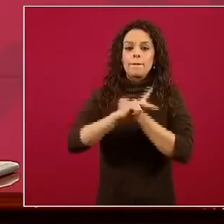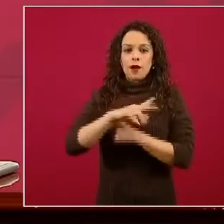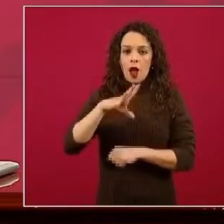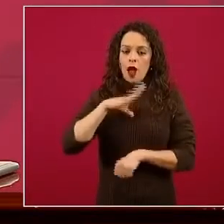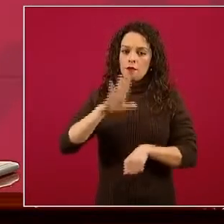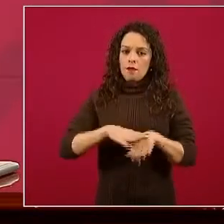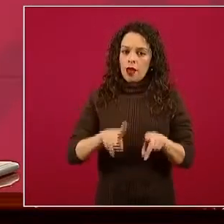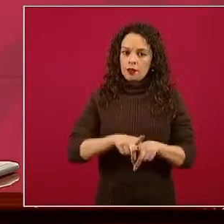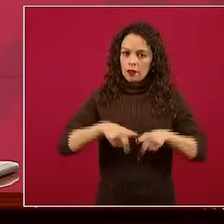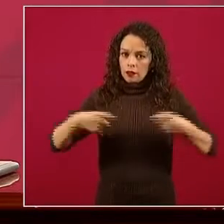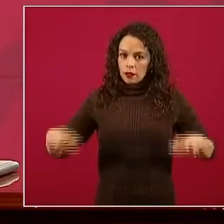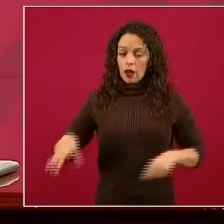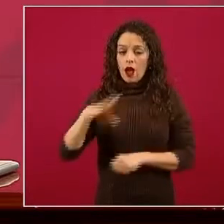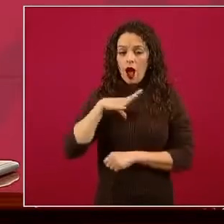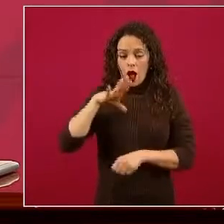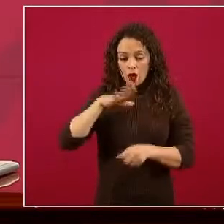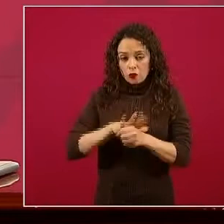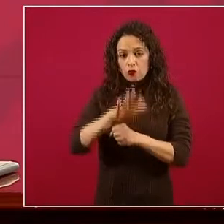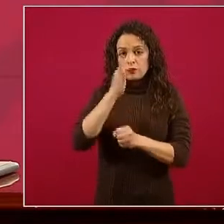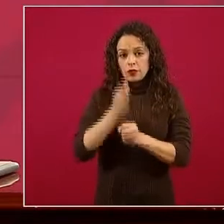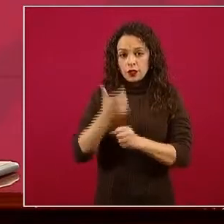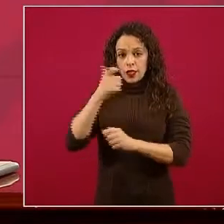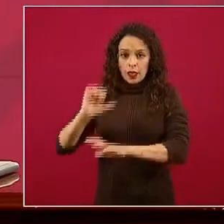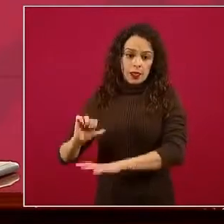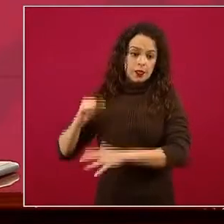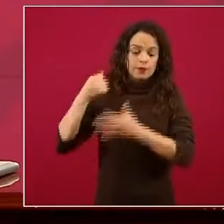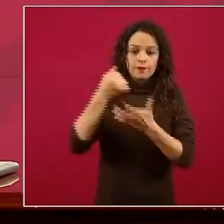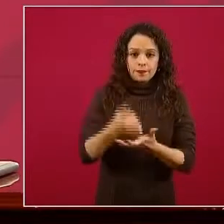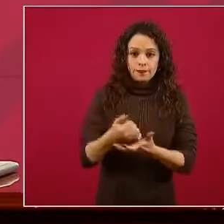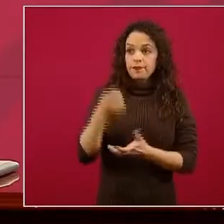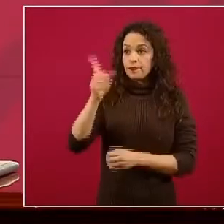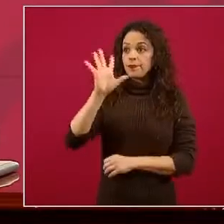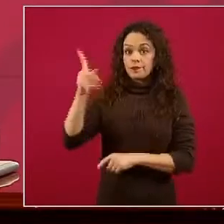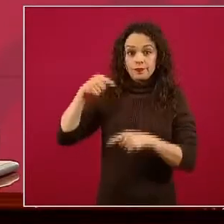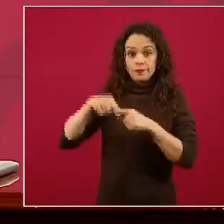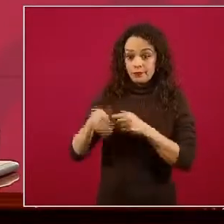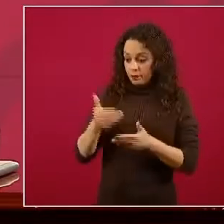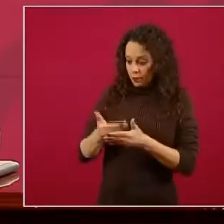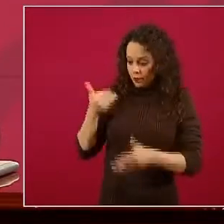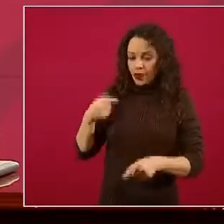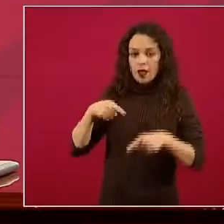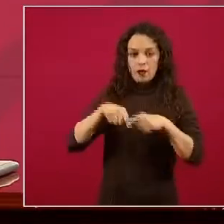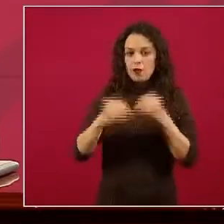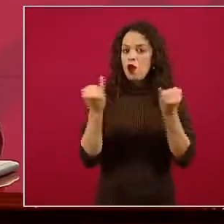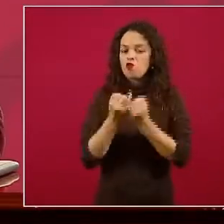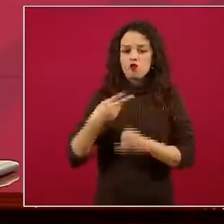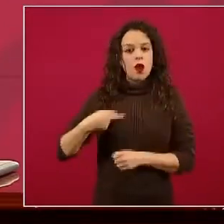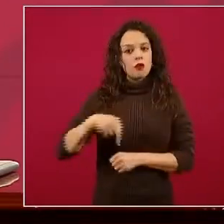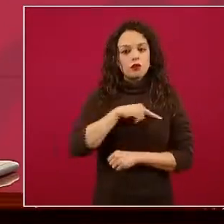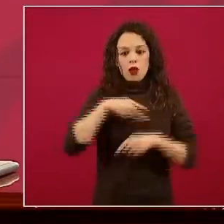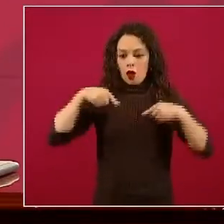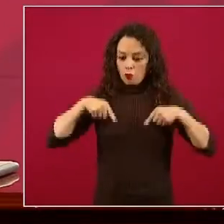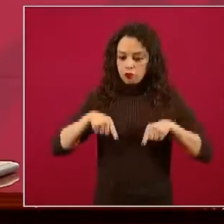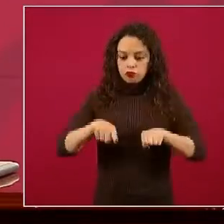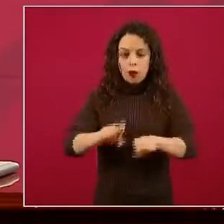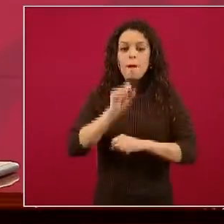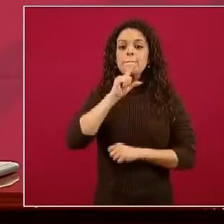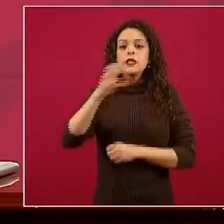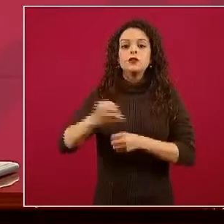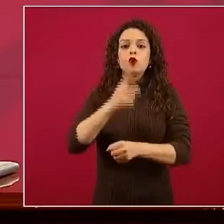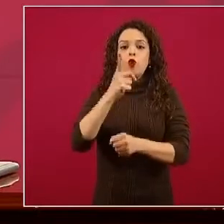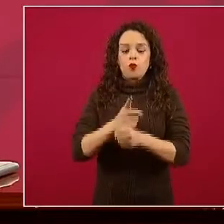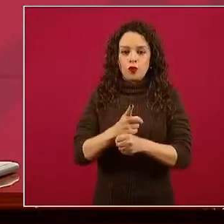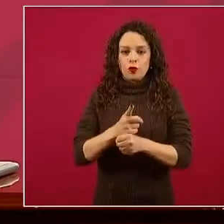recursos que lo han logrado también desde el principio. Estamos en ese mismo ritmo, en esa misma oportunidad